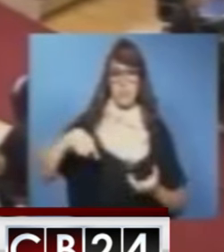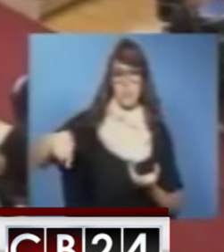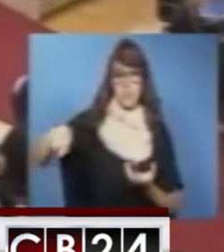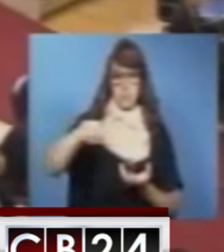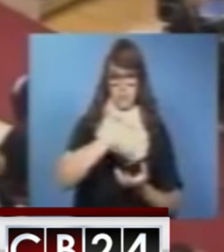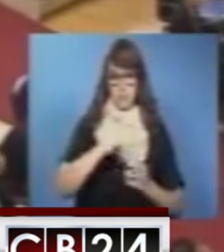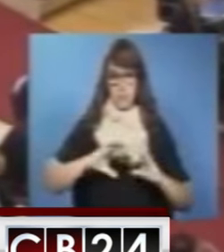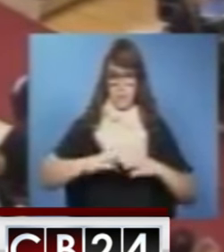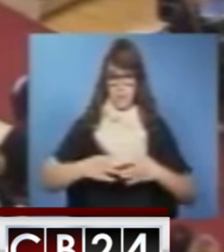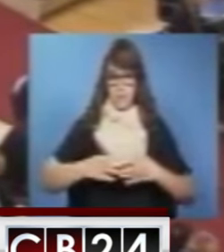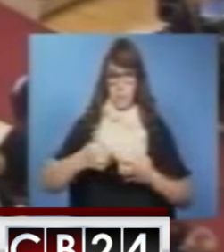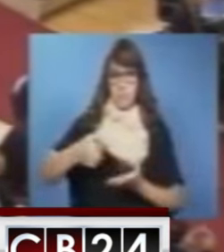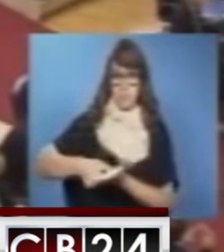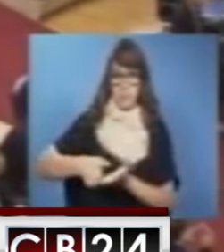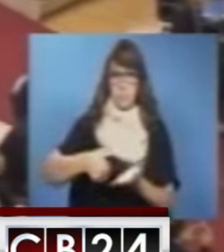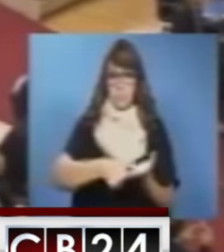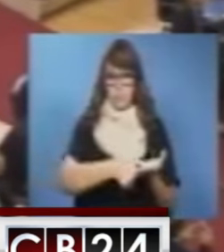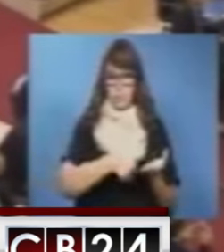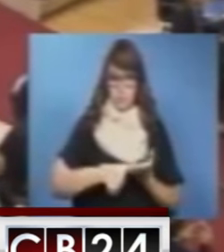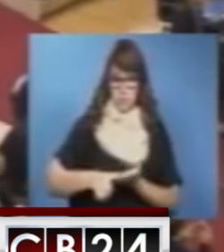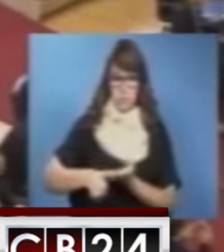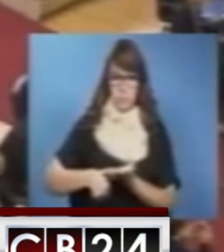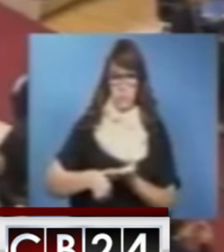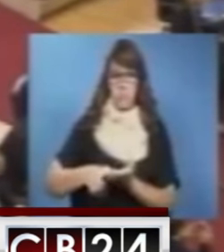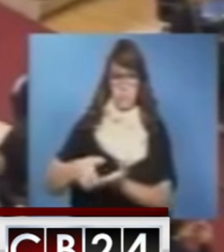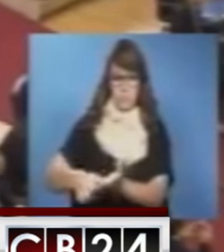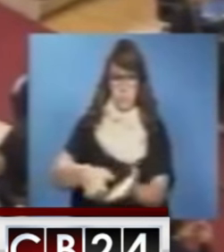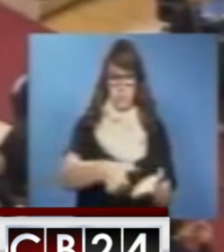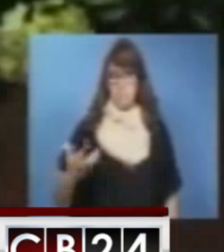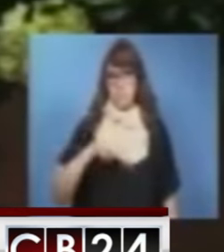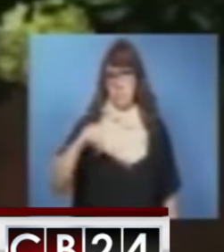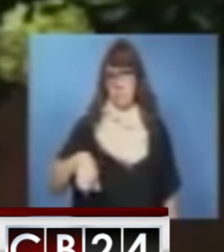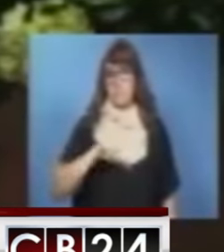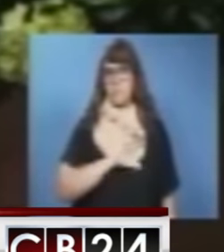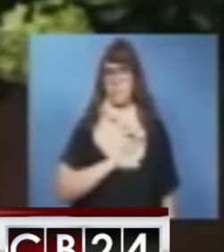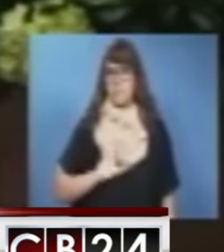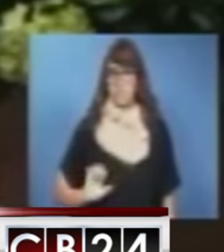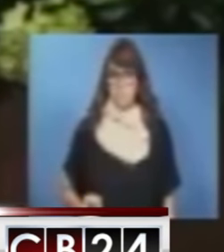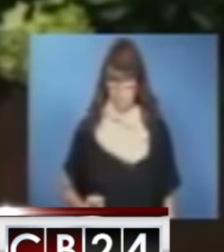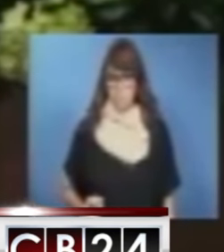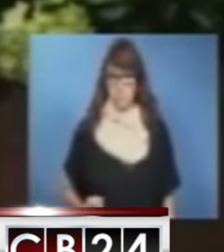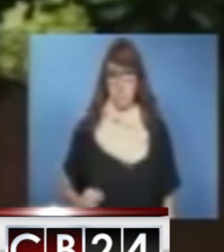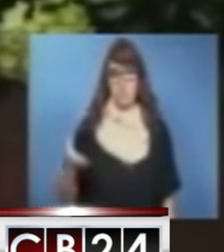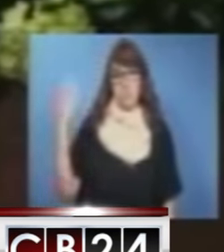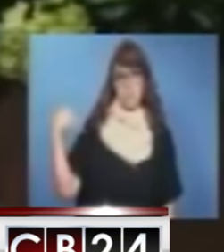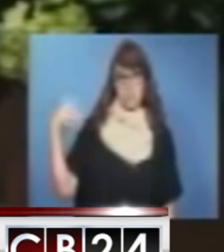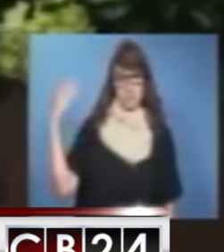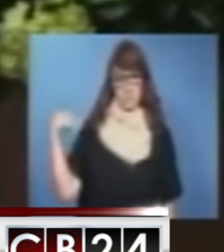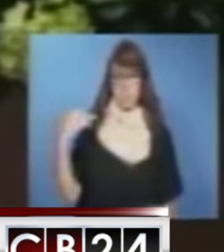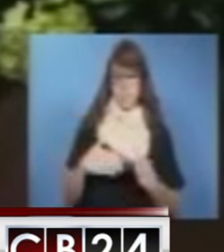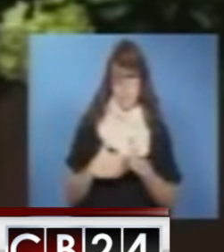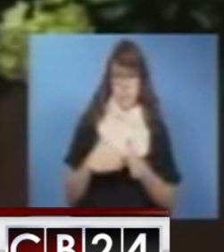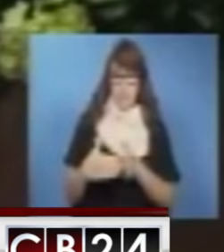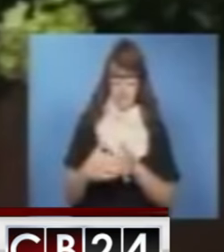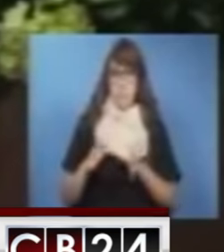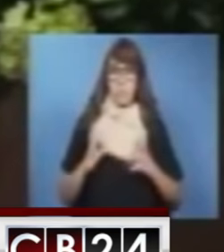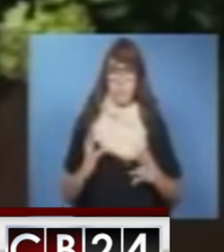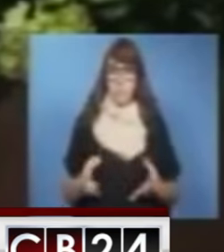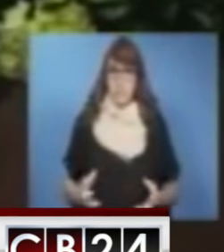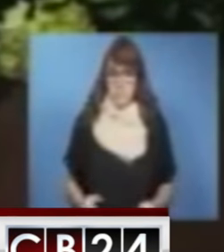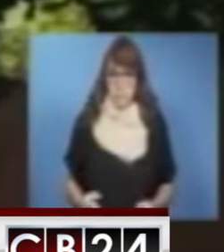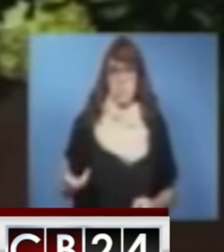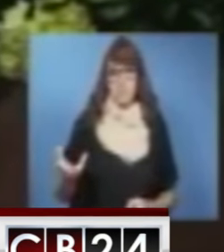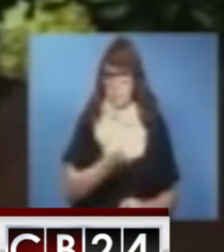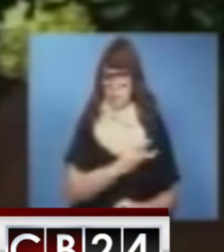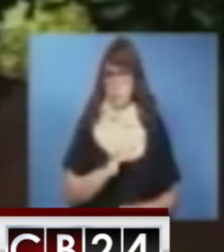aseguró que ha puesto a las personas y el bienestar social en el centro de su gestión. Desde el inicio de mi gobierno, establecimos